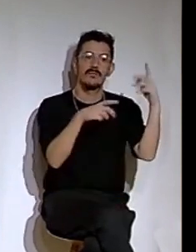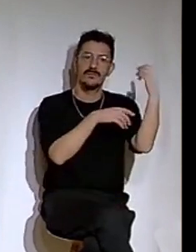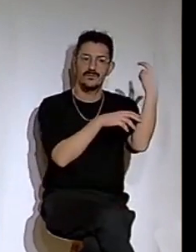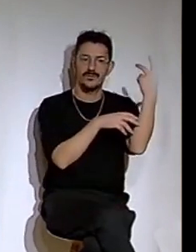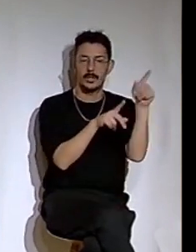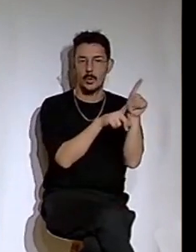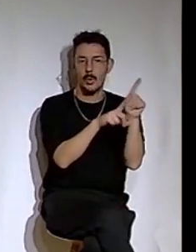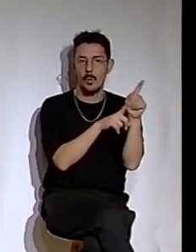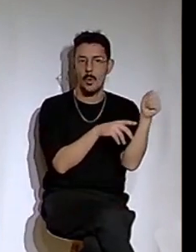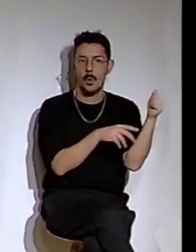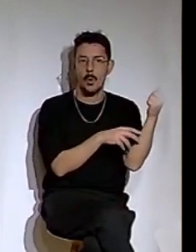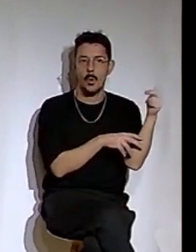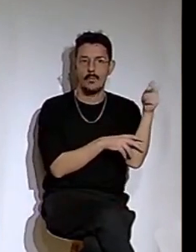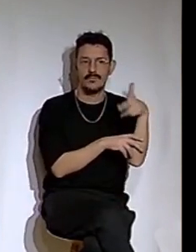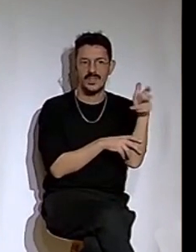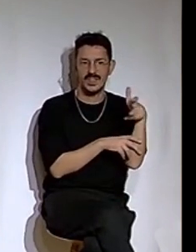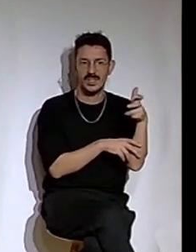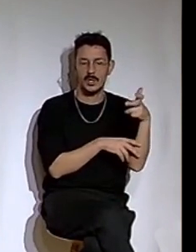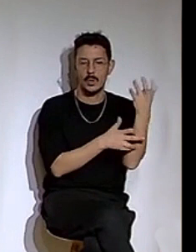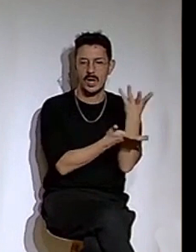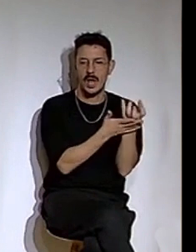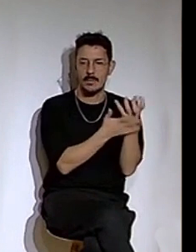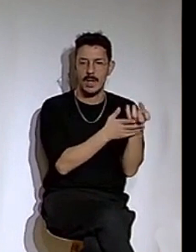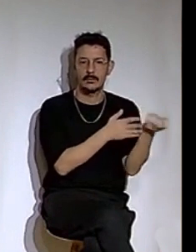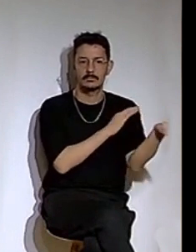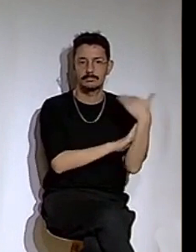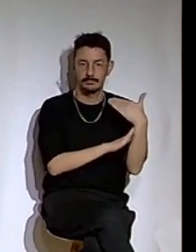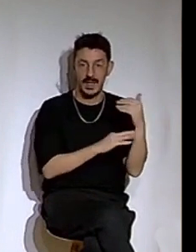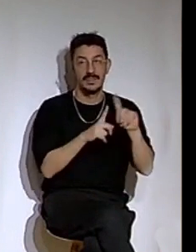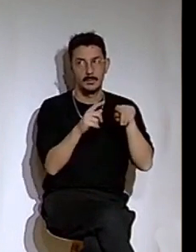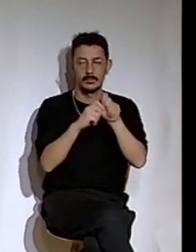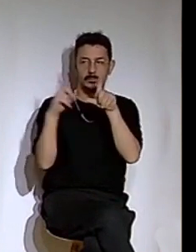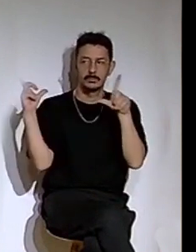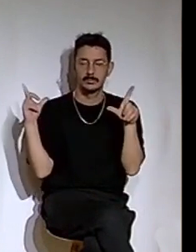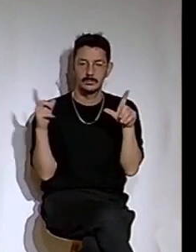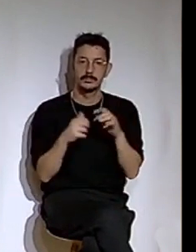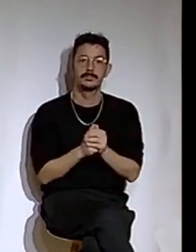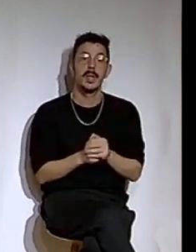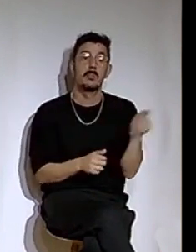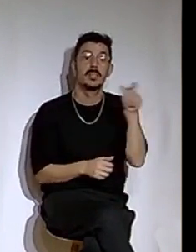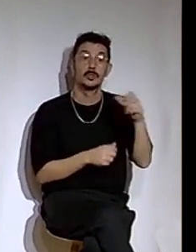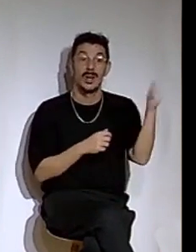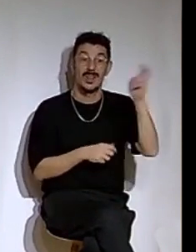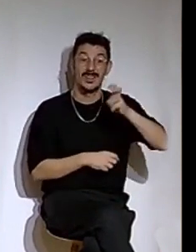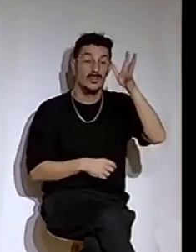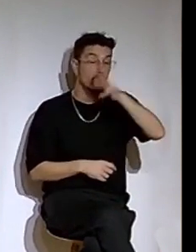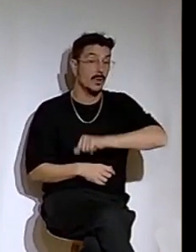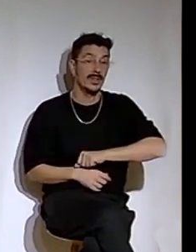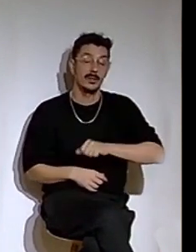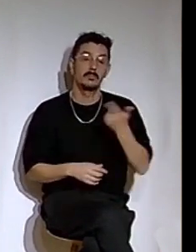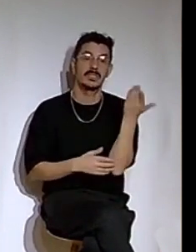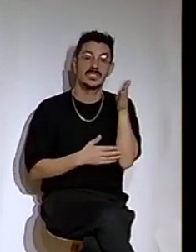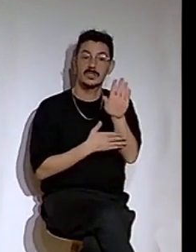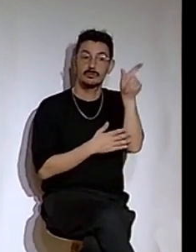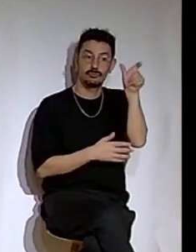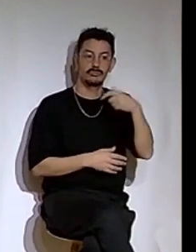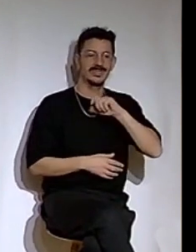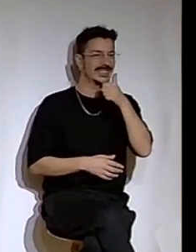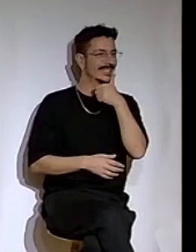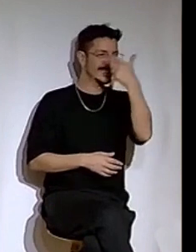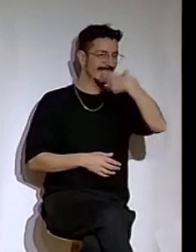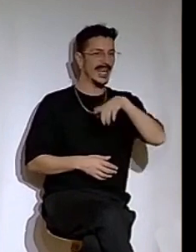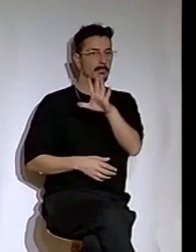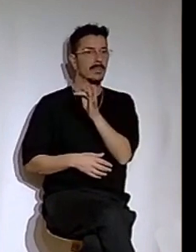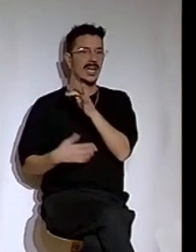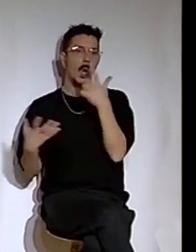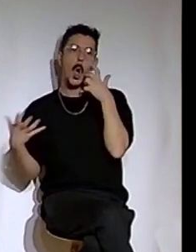voy a leer brevemente un poco la Bio para que para que conozcáis un poco Quiénes son y luego también toda la información Se completa con la guía de la Expo